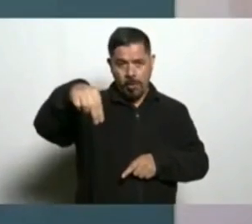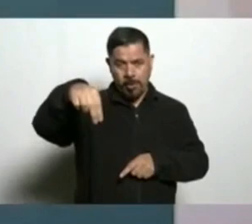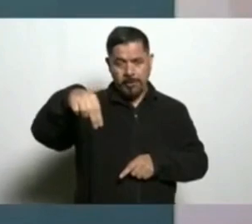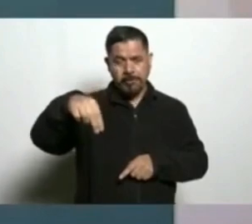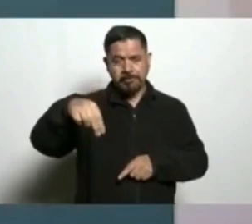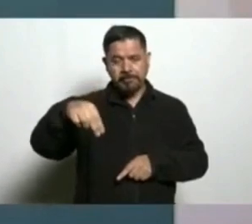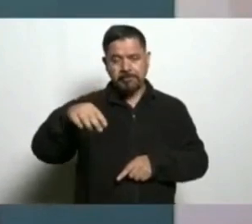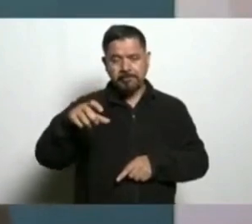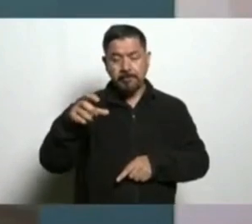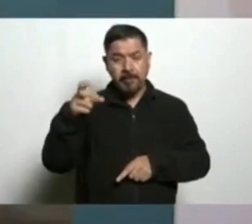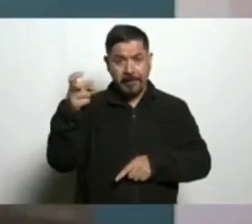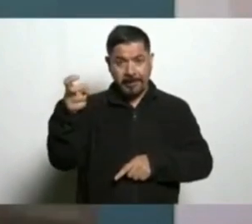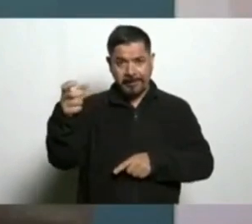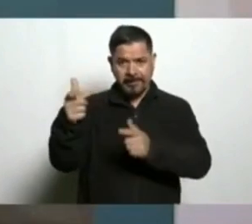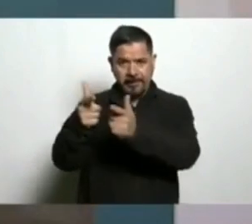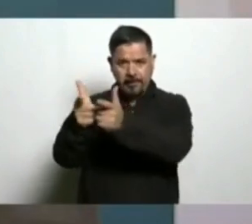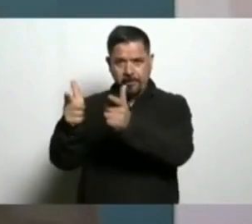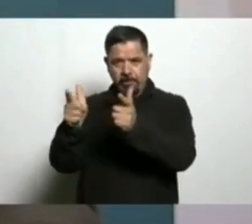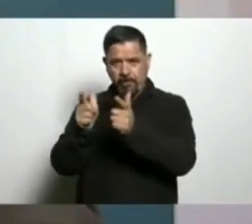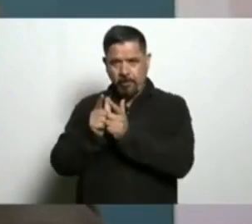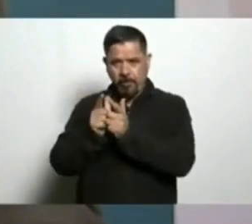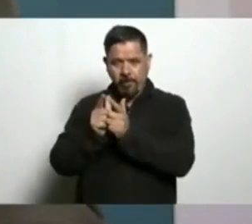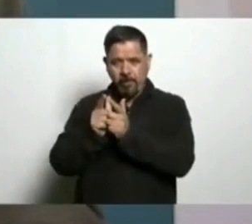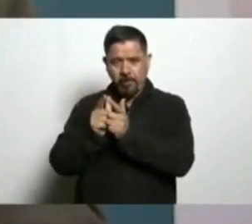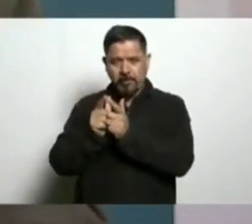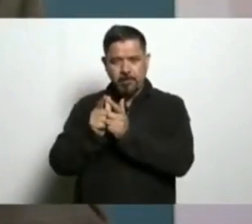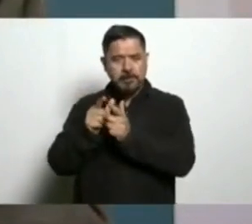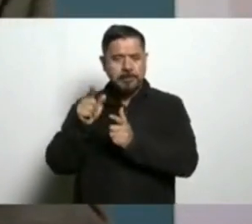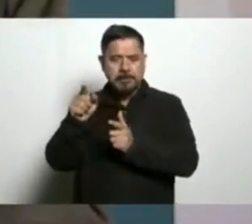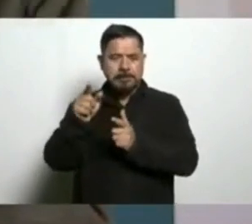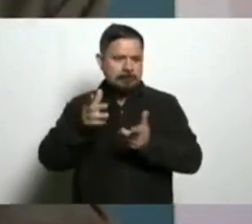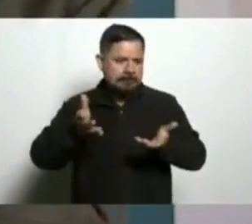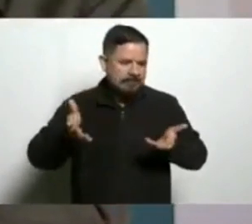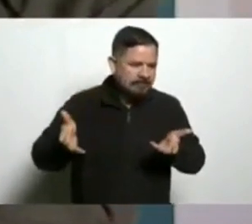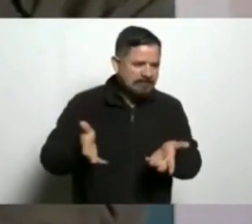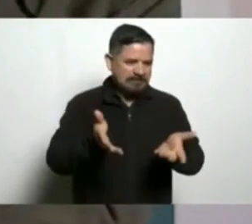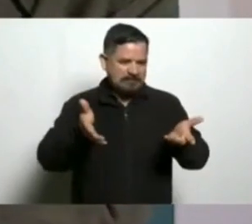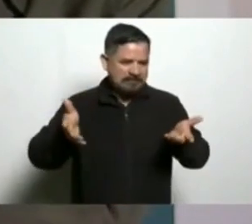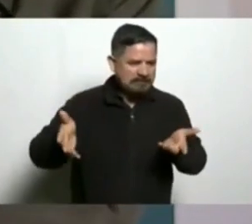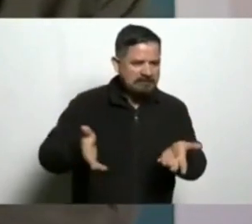ese grupo precursor de la revolución,